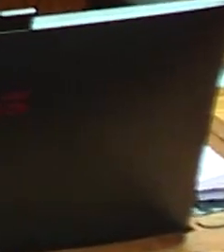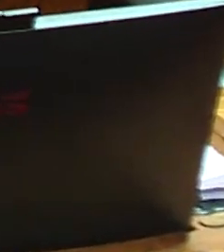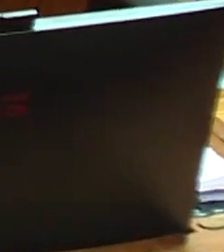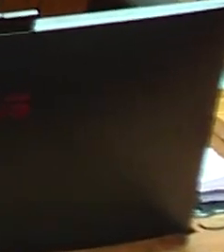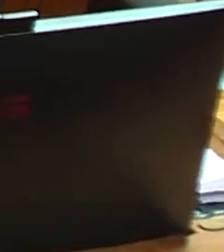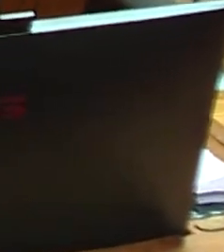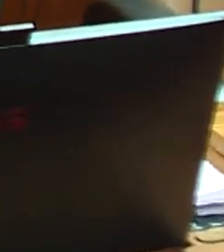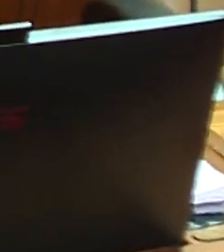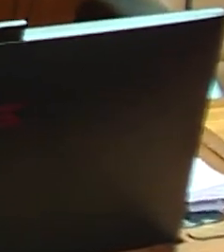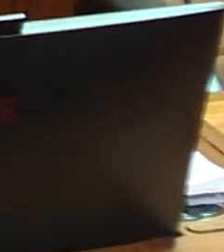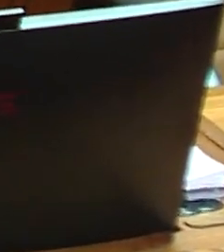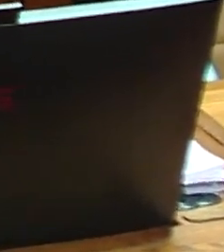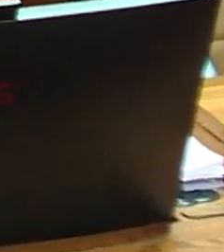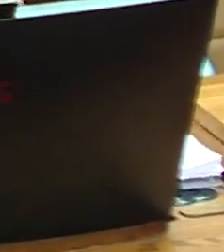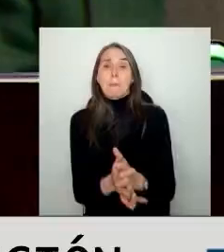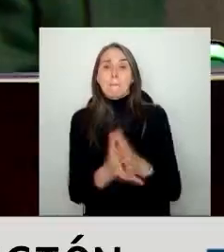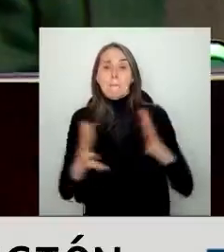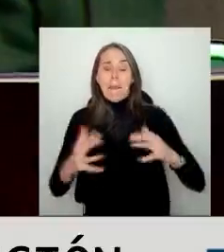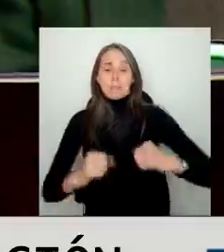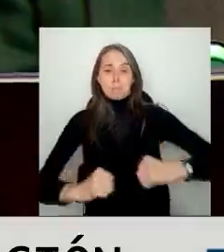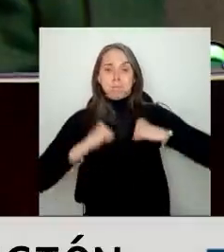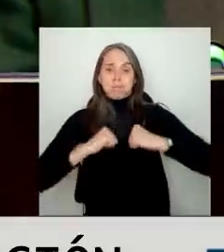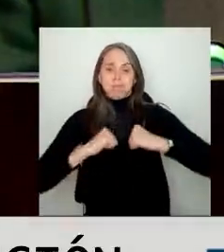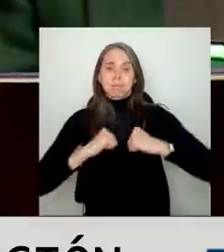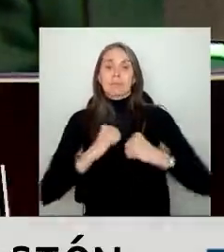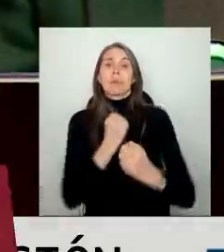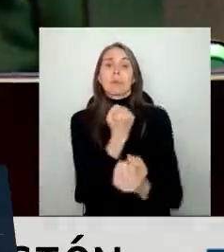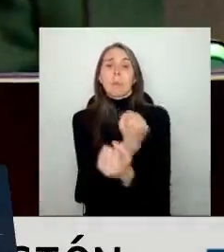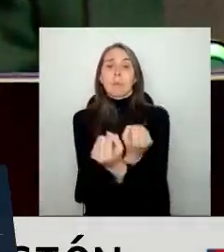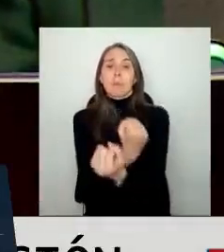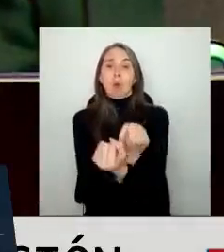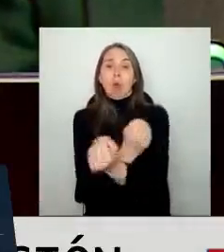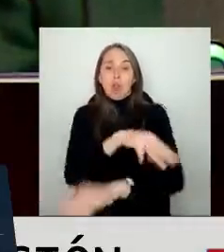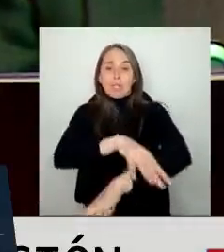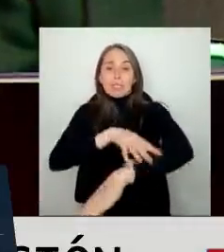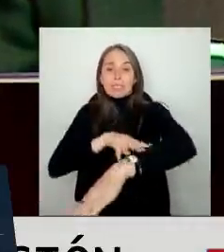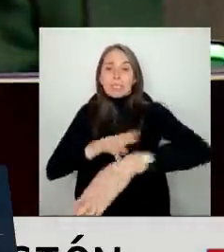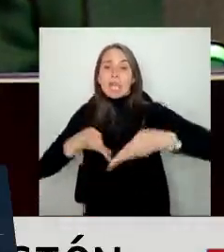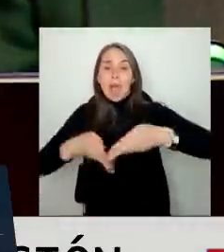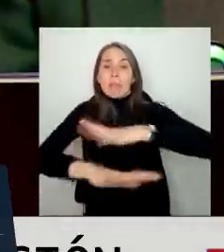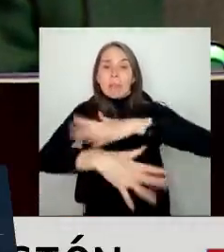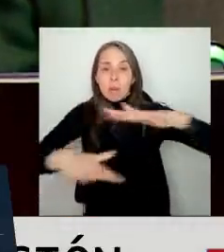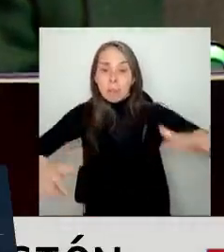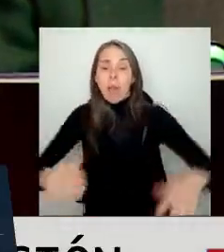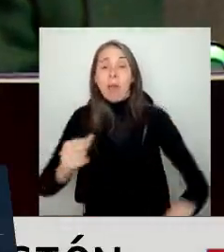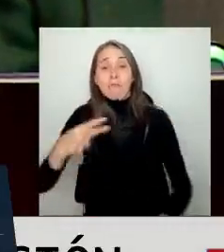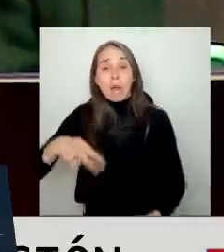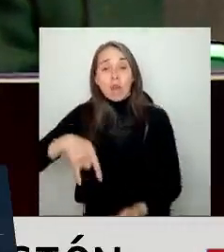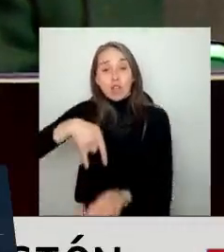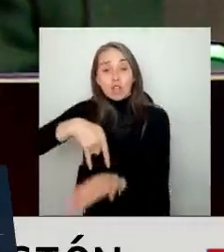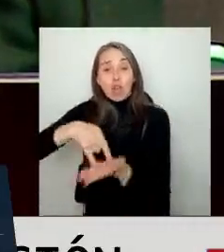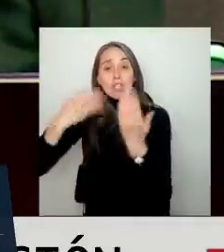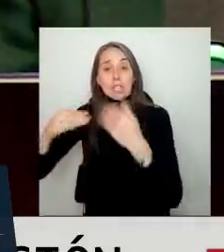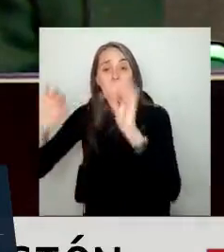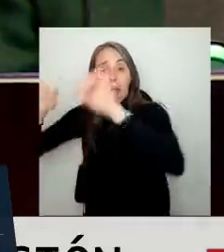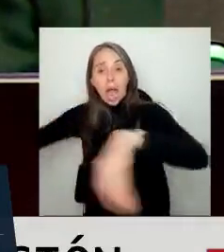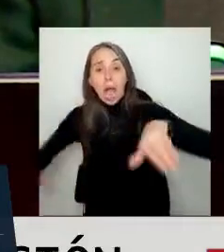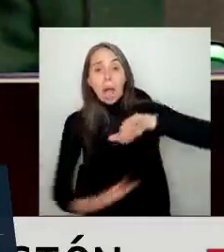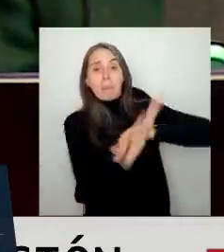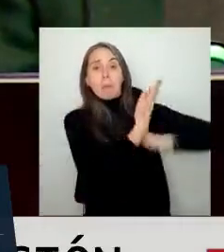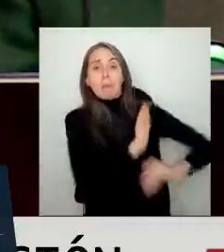dotación de la policía marítima valoramos que este congreso ya ha despachado la ley que aumenta en